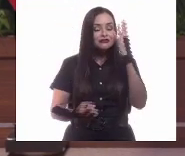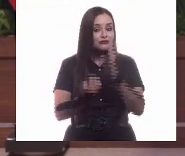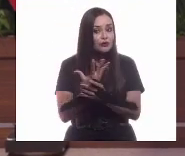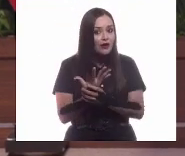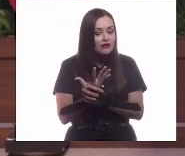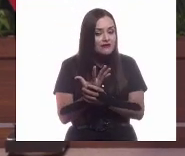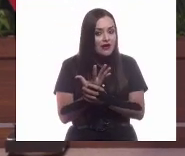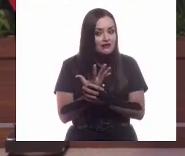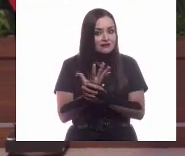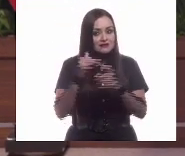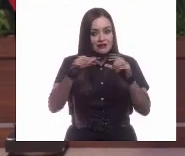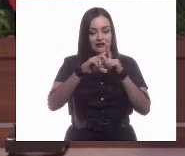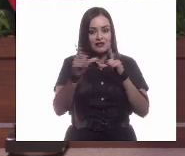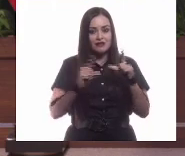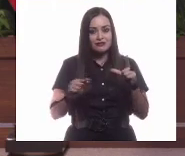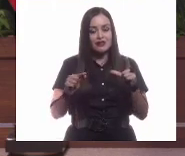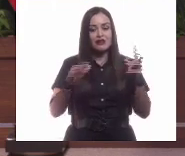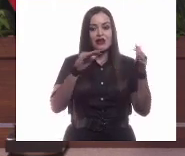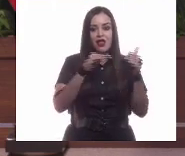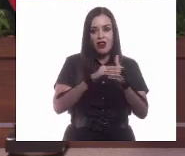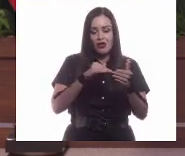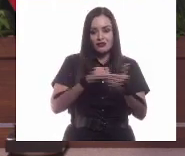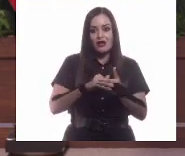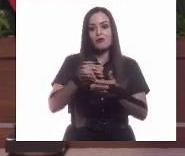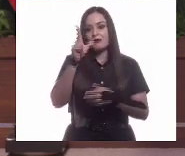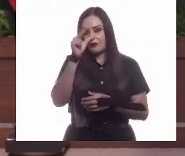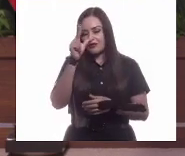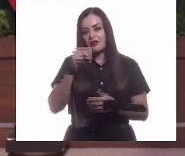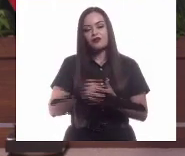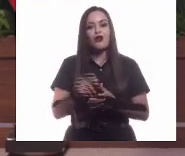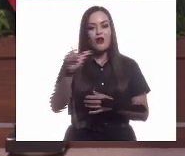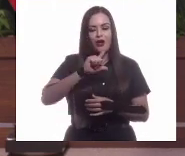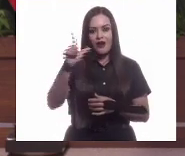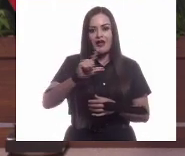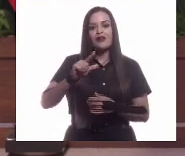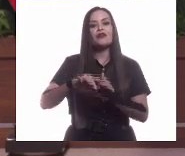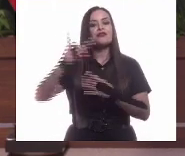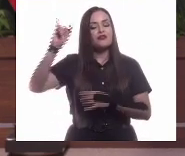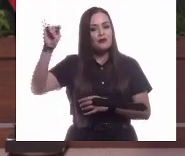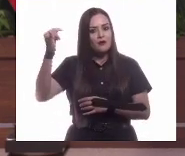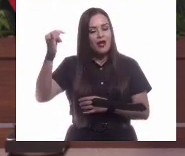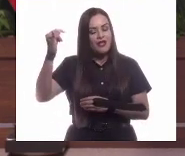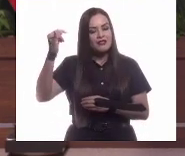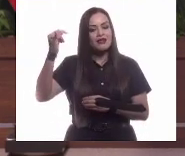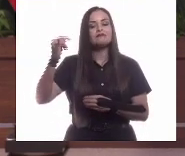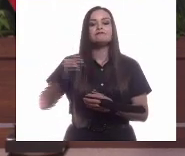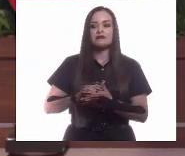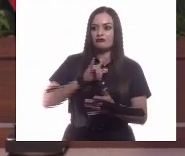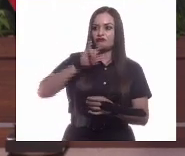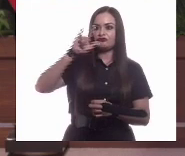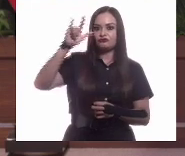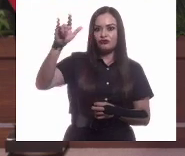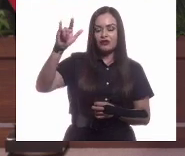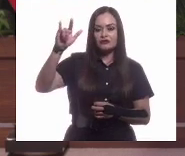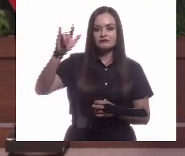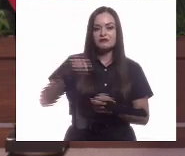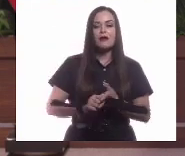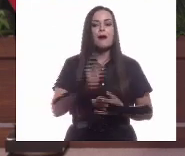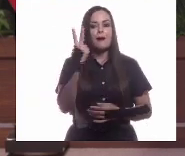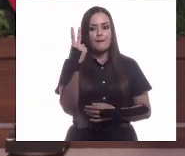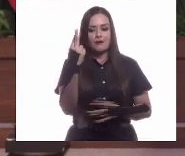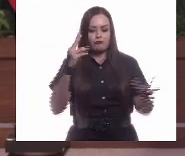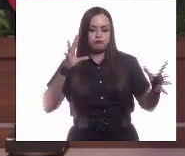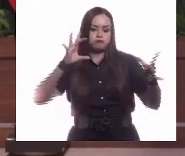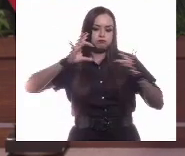carácter nacional, Los Cabos Hermosillo, Loreto Tijuana y La Paz Monterrey. Con estas alcanzamos ya 25